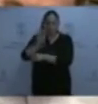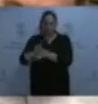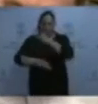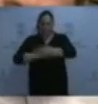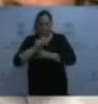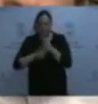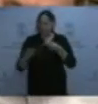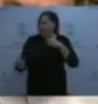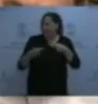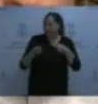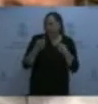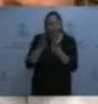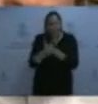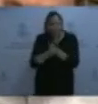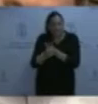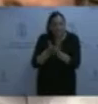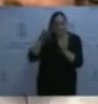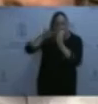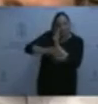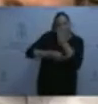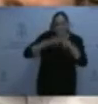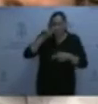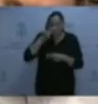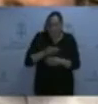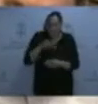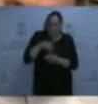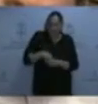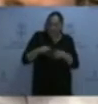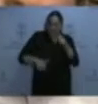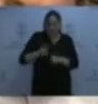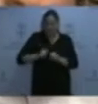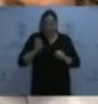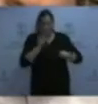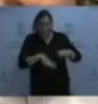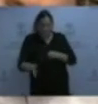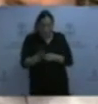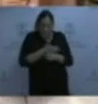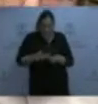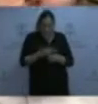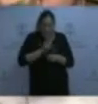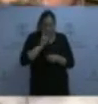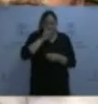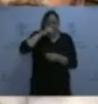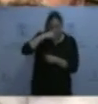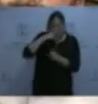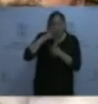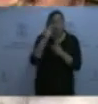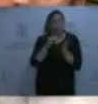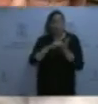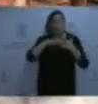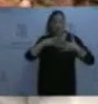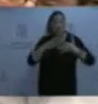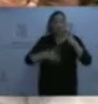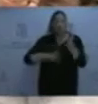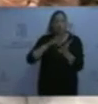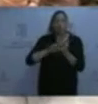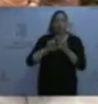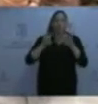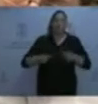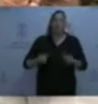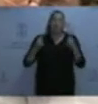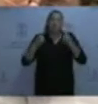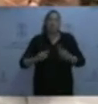negocio alrededor del cual se tejen multitud de intereses, incluso de fondos buitre. La multinacional Pearson se hizo en 2006 con la primera empresa